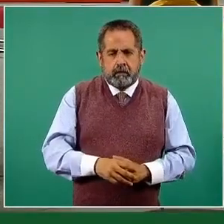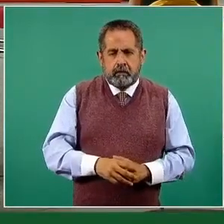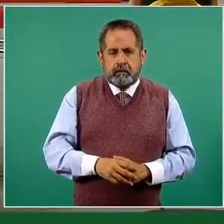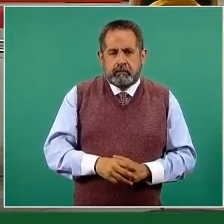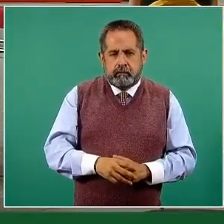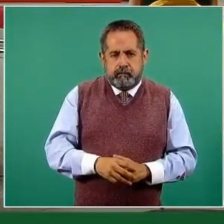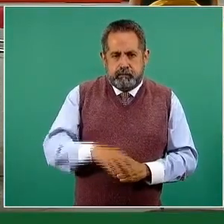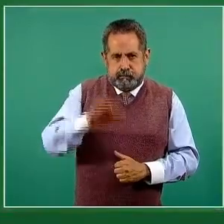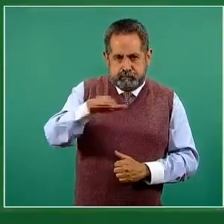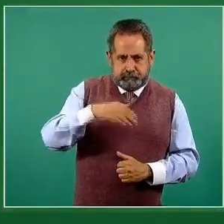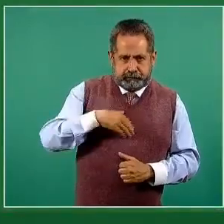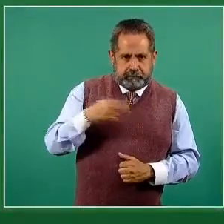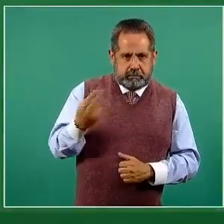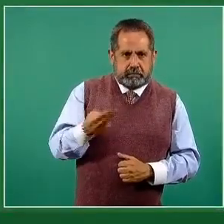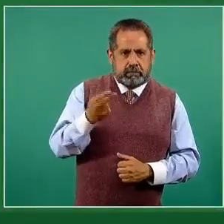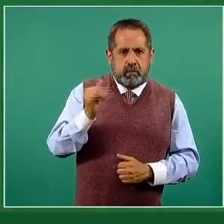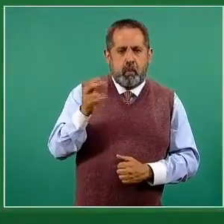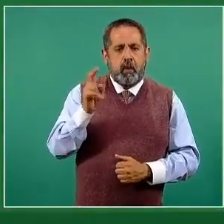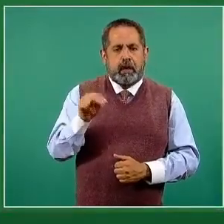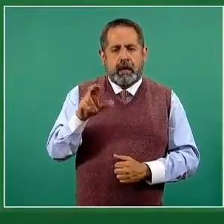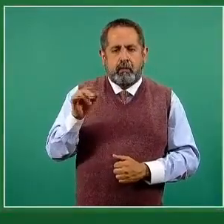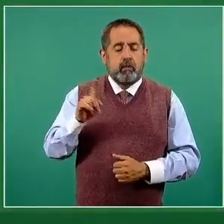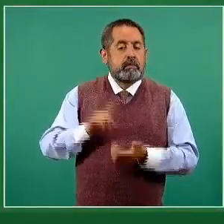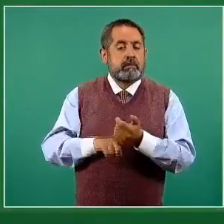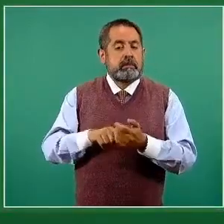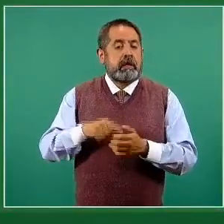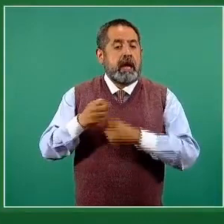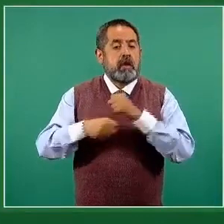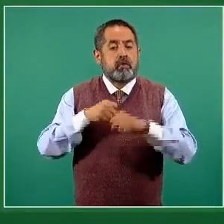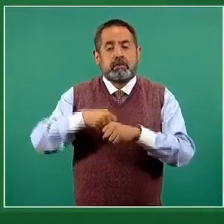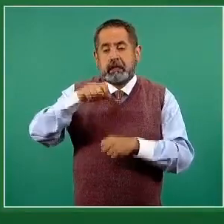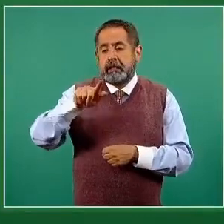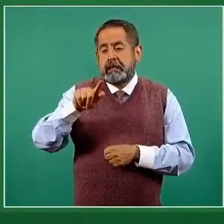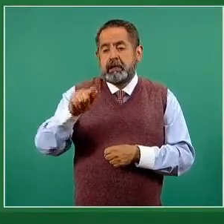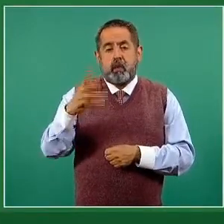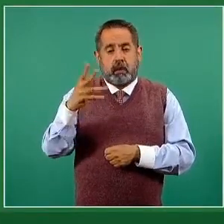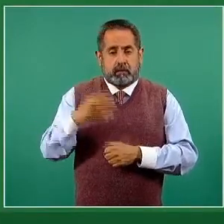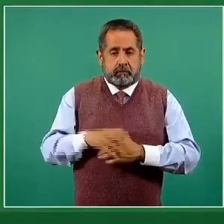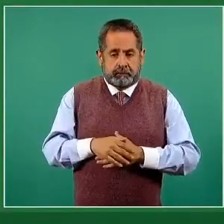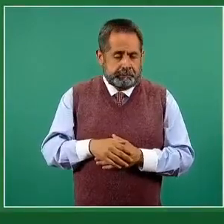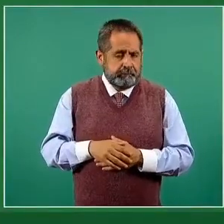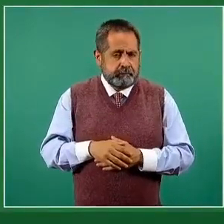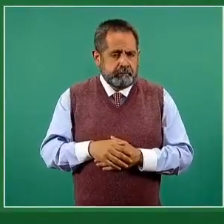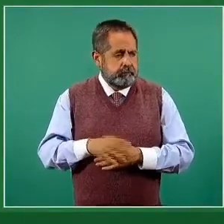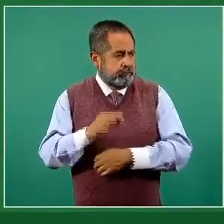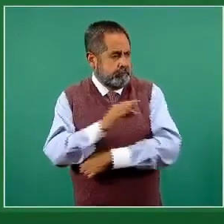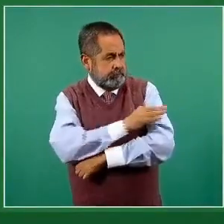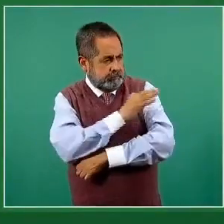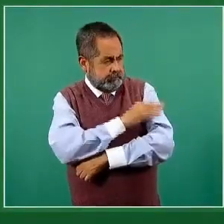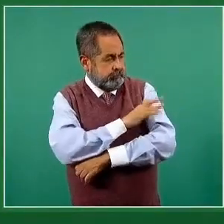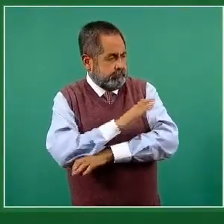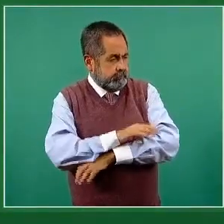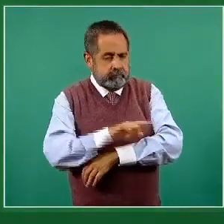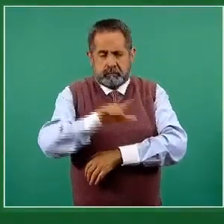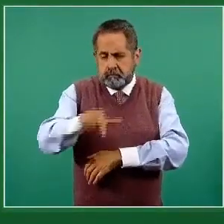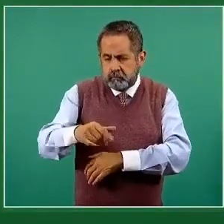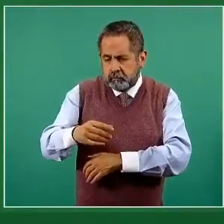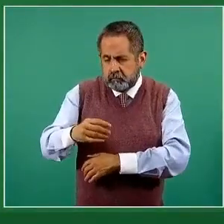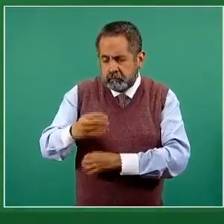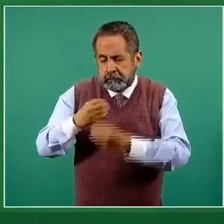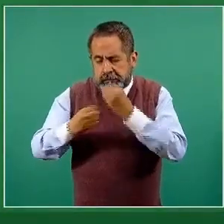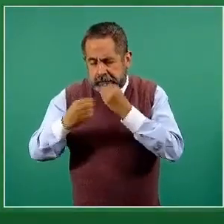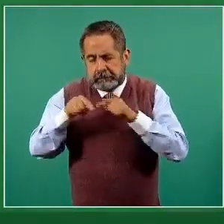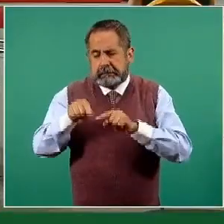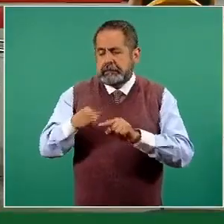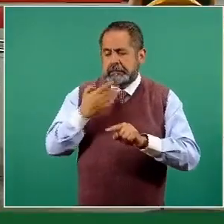Soy Juan Ramón Martínez Aguilera, tengo 74 años. Después de la vacuna, ¿qué alimentos y bebidas no debo